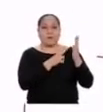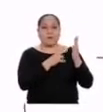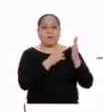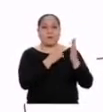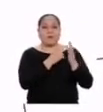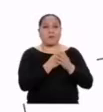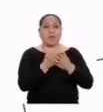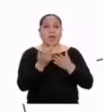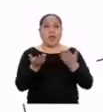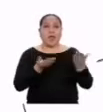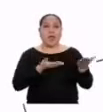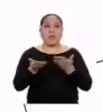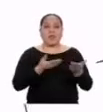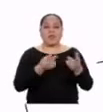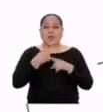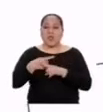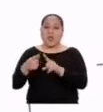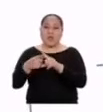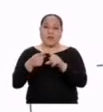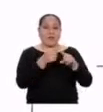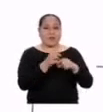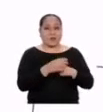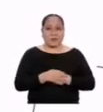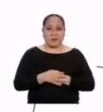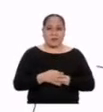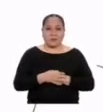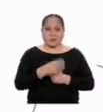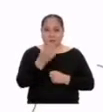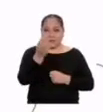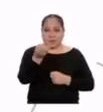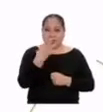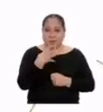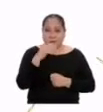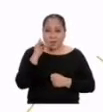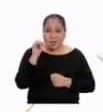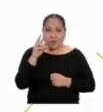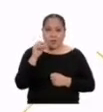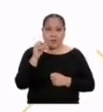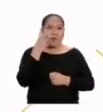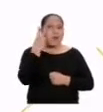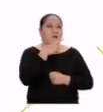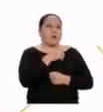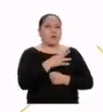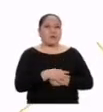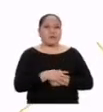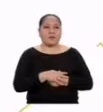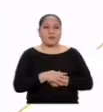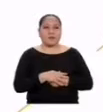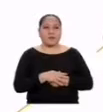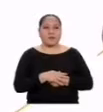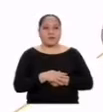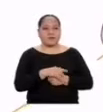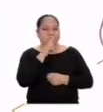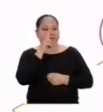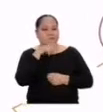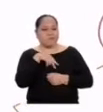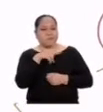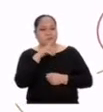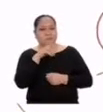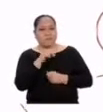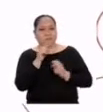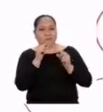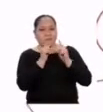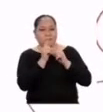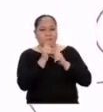de atención a la diversidad. Cuéntame, Jeremías, ¿qué es lo que ves? Al ojo nomás, porque la letra